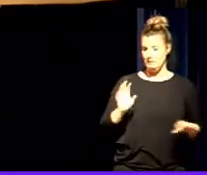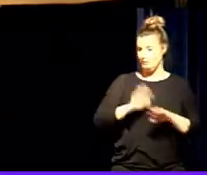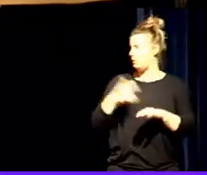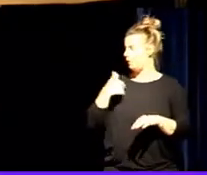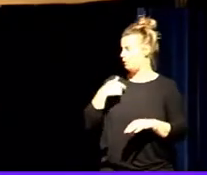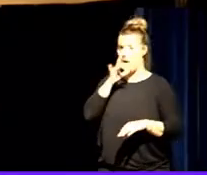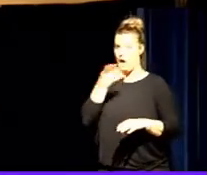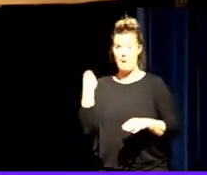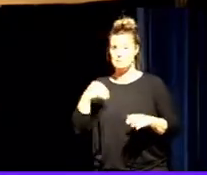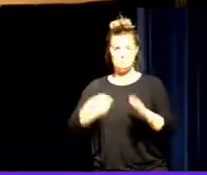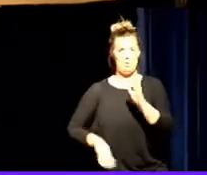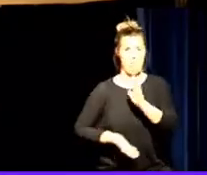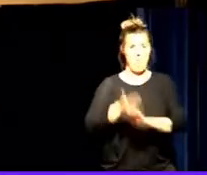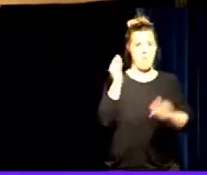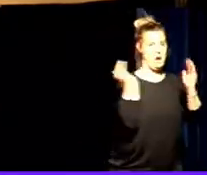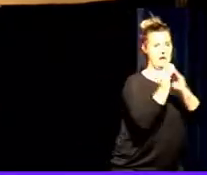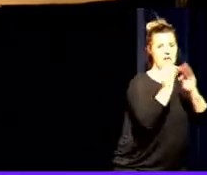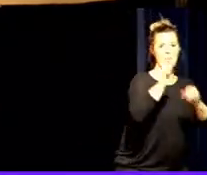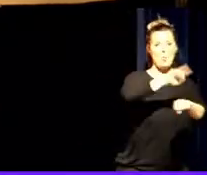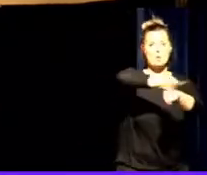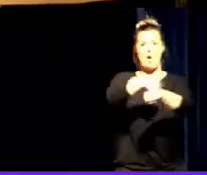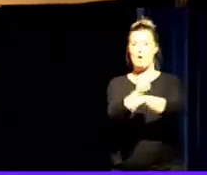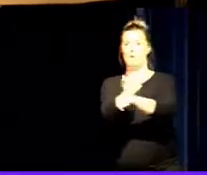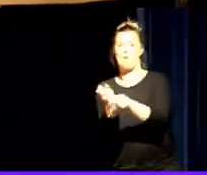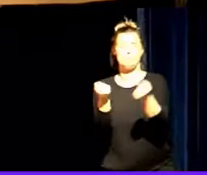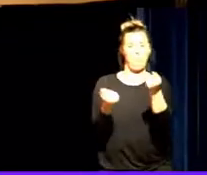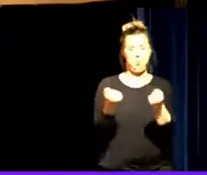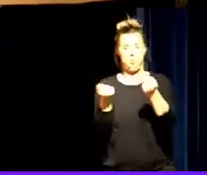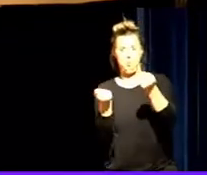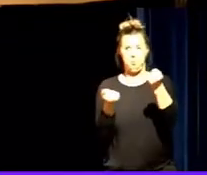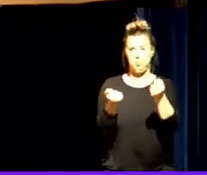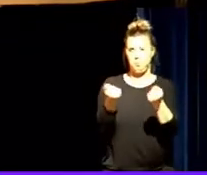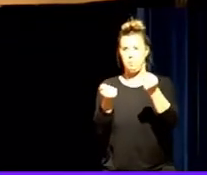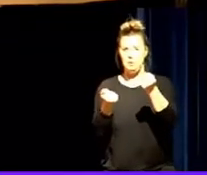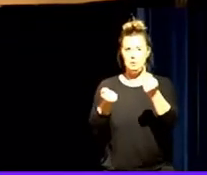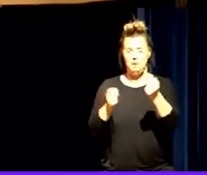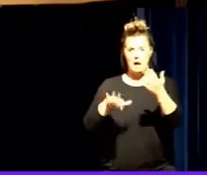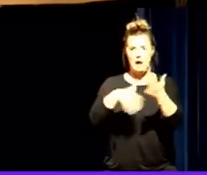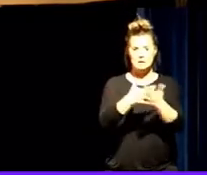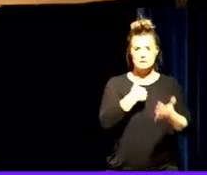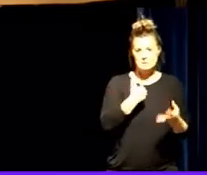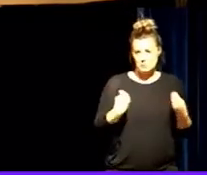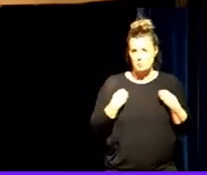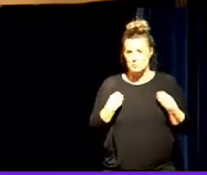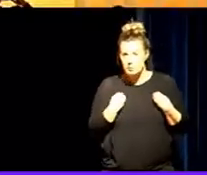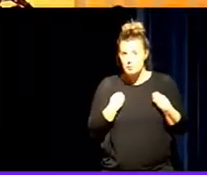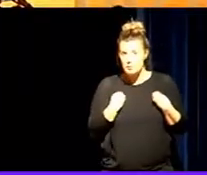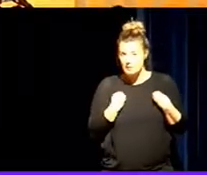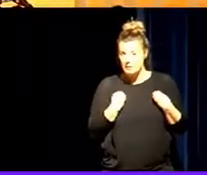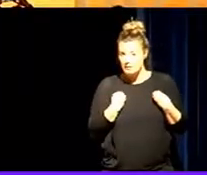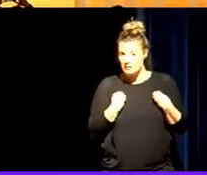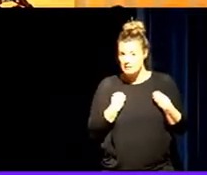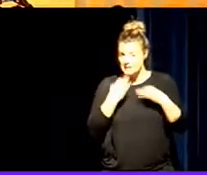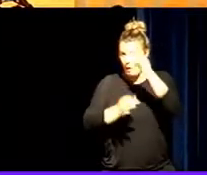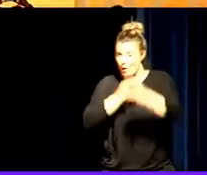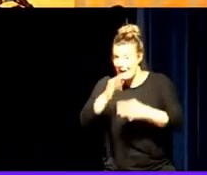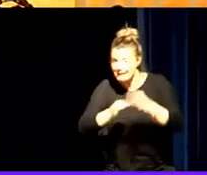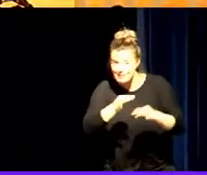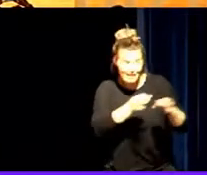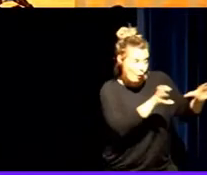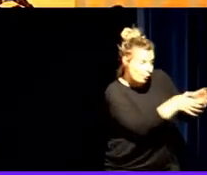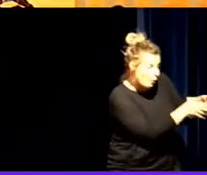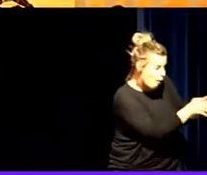voy a salir de aquí, voy a volver a casa, una hora y cuarto, ¿no? O sea, a donde vivo. ¿Se van a organizar para